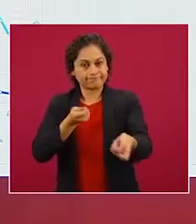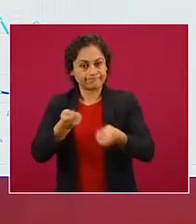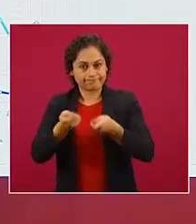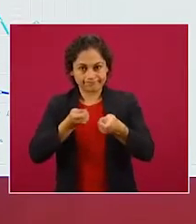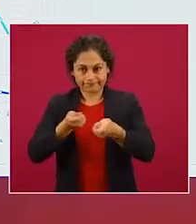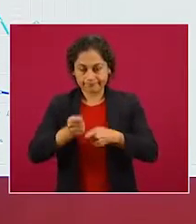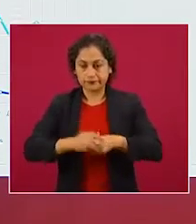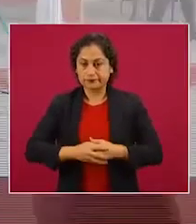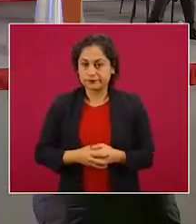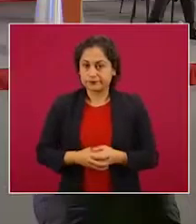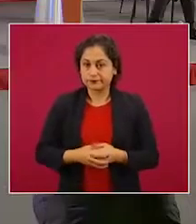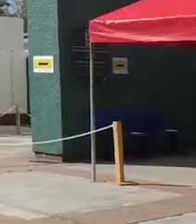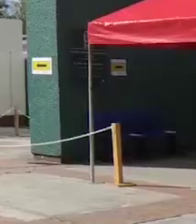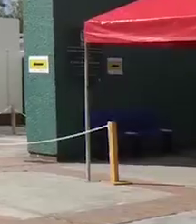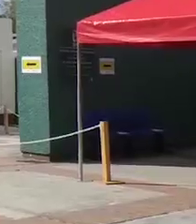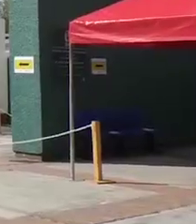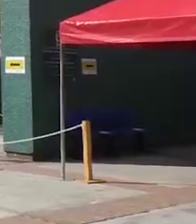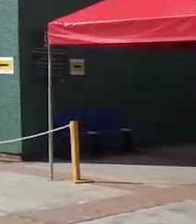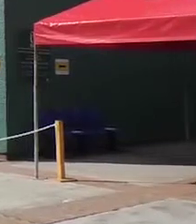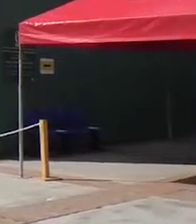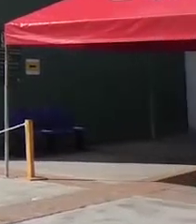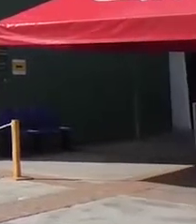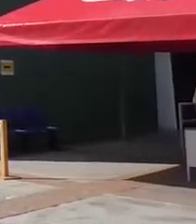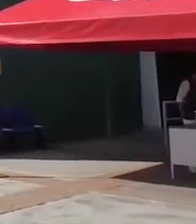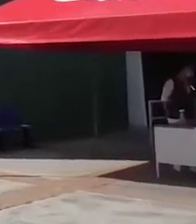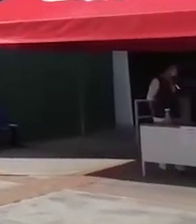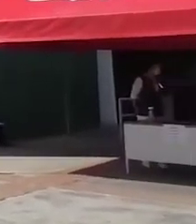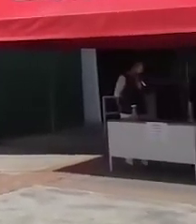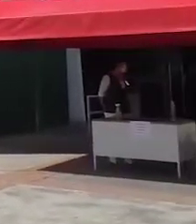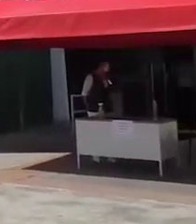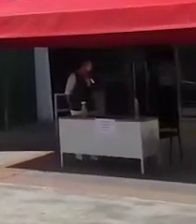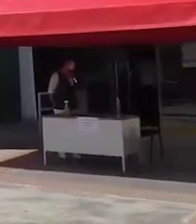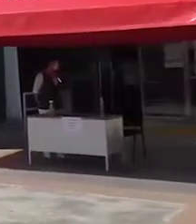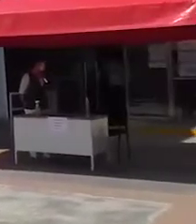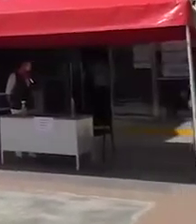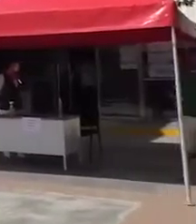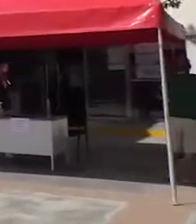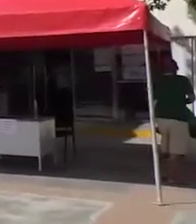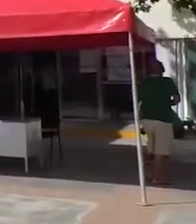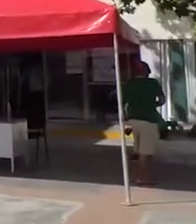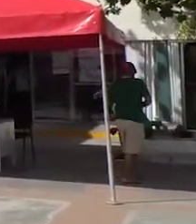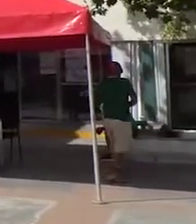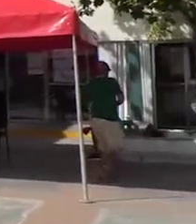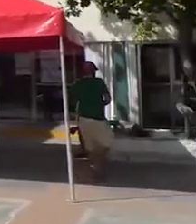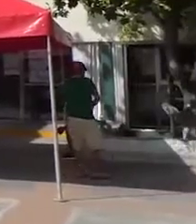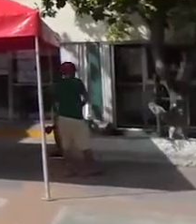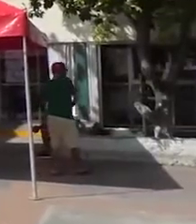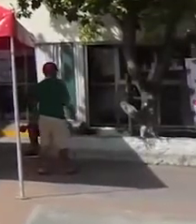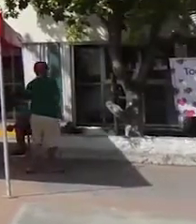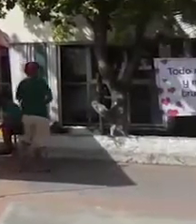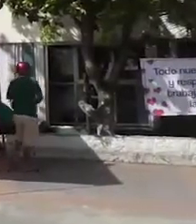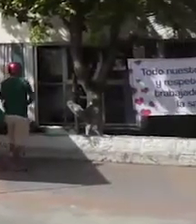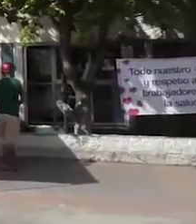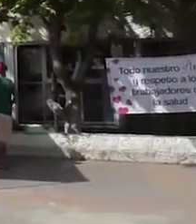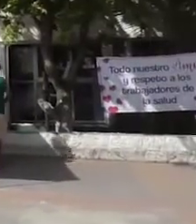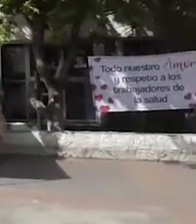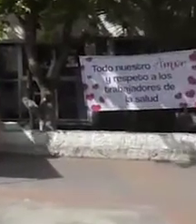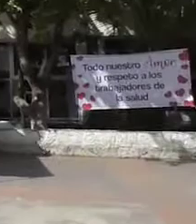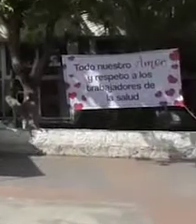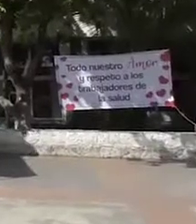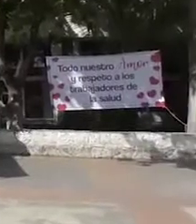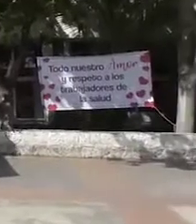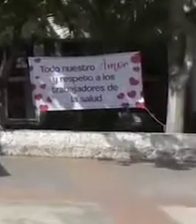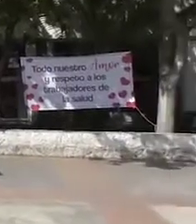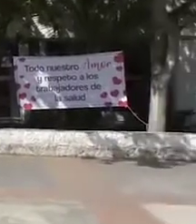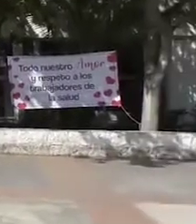sin mermar la economía el estar en semáforo verde significa que se puede salir pero con precaución y prevención de acuerdo al semáforo